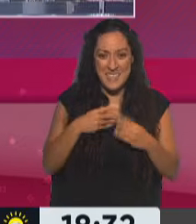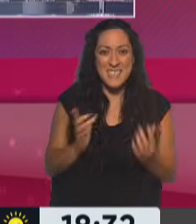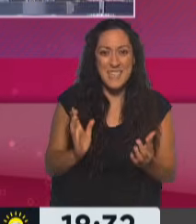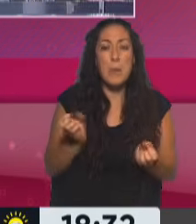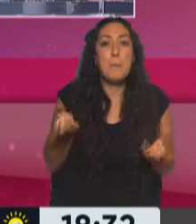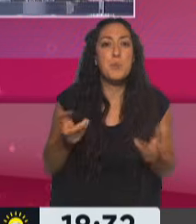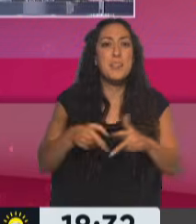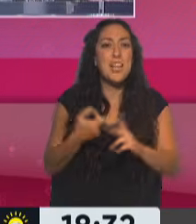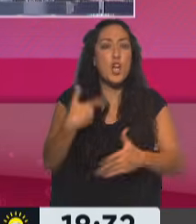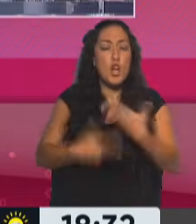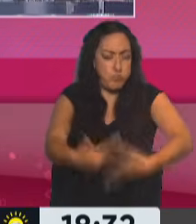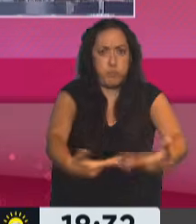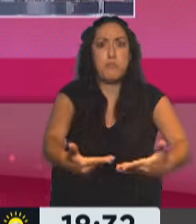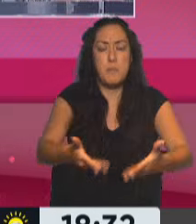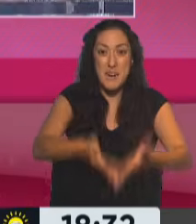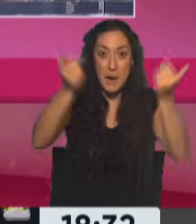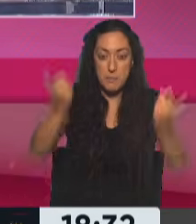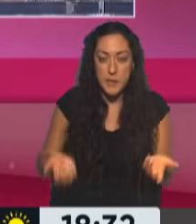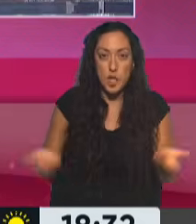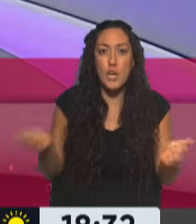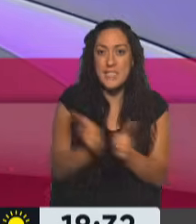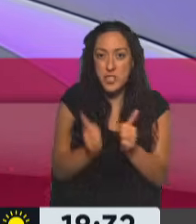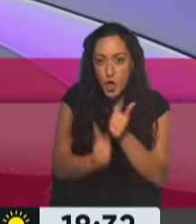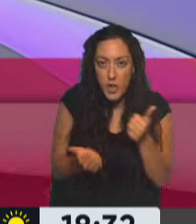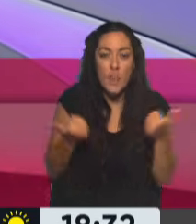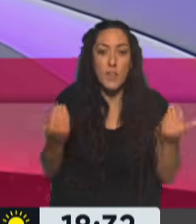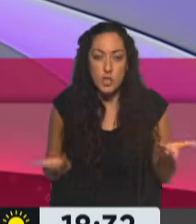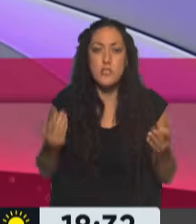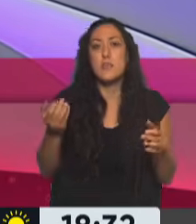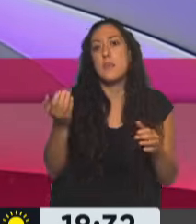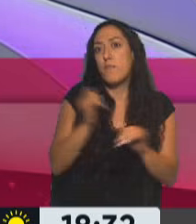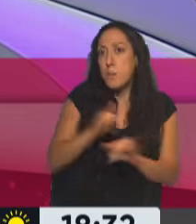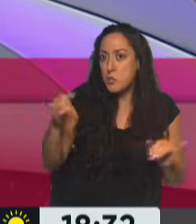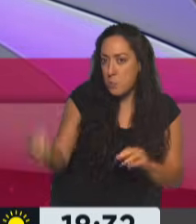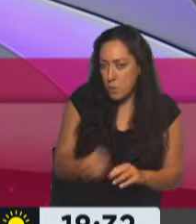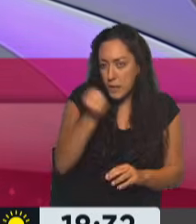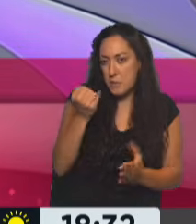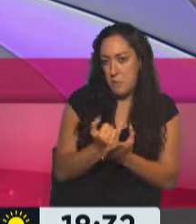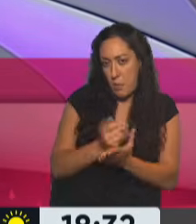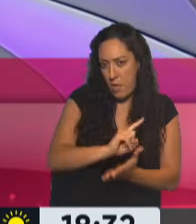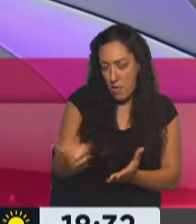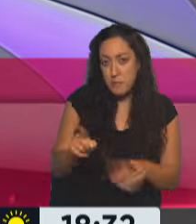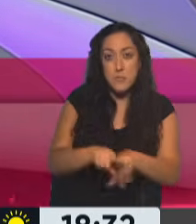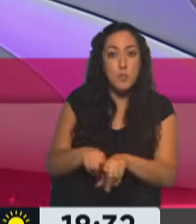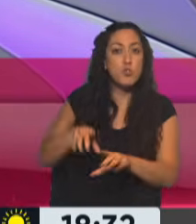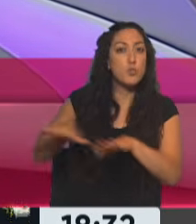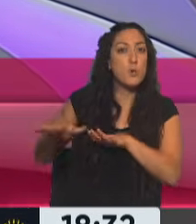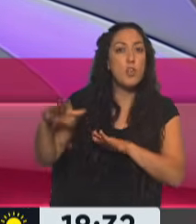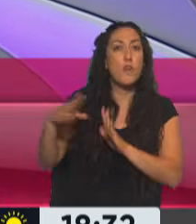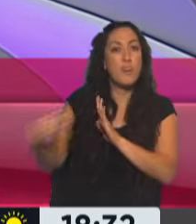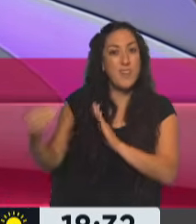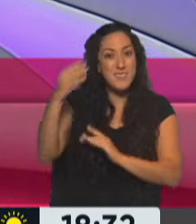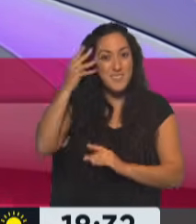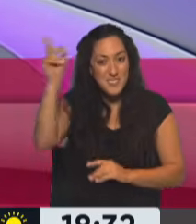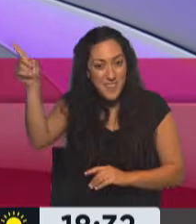el proceso de la evolución de esta historia y al mismo tiempo que este no es un dato menor, y retomo el caso francés, el derecho,